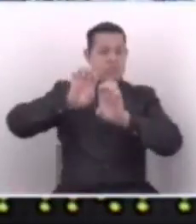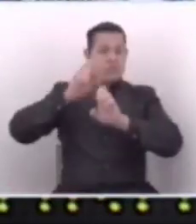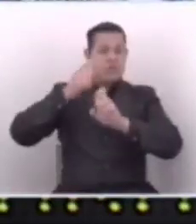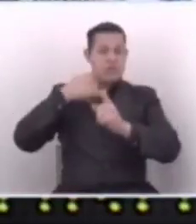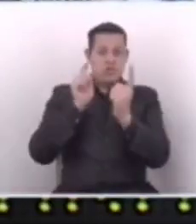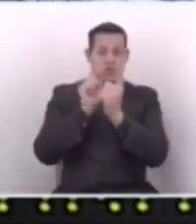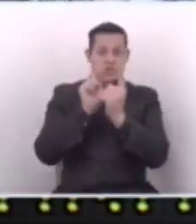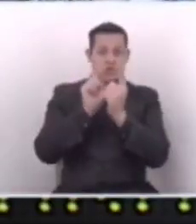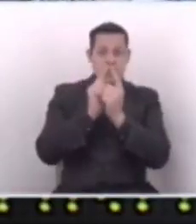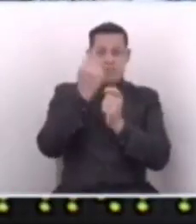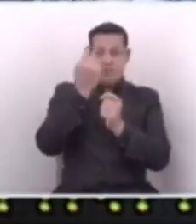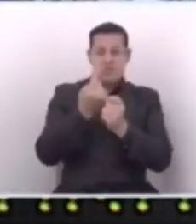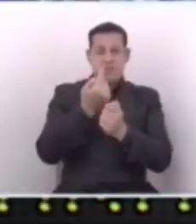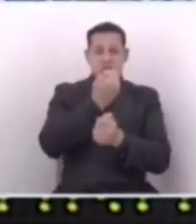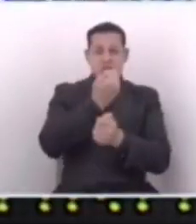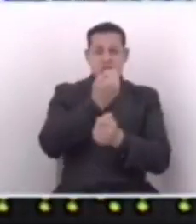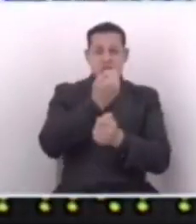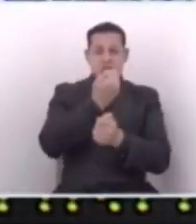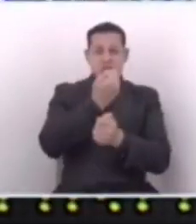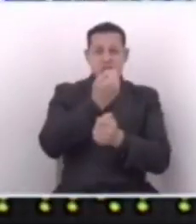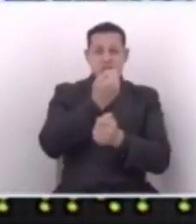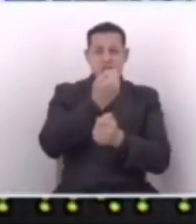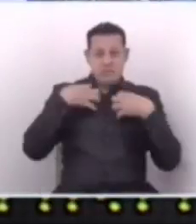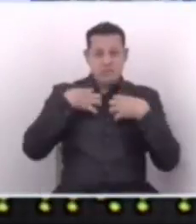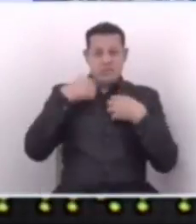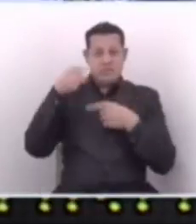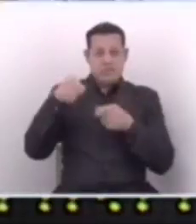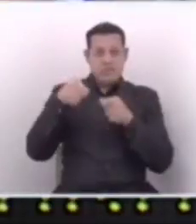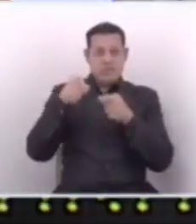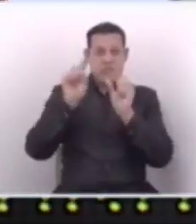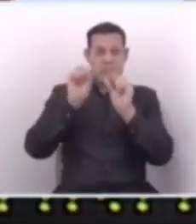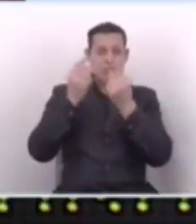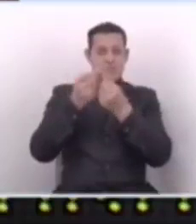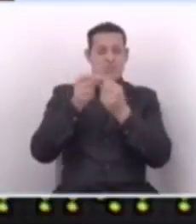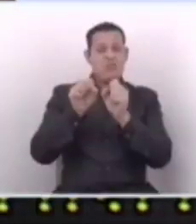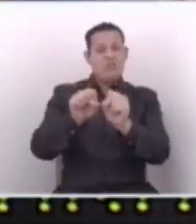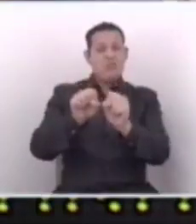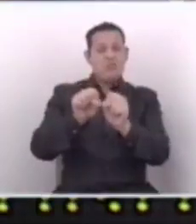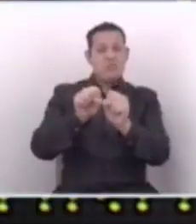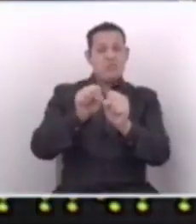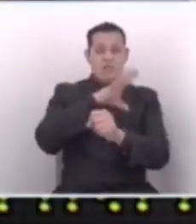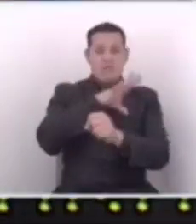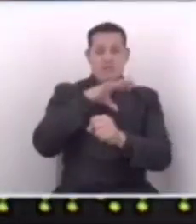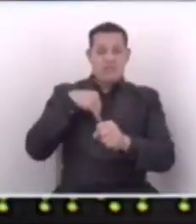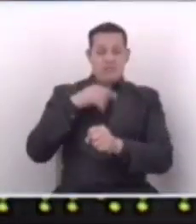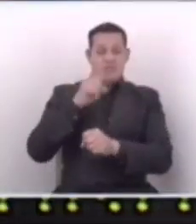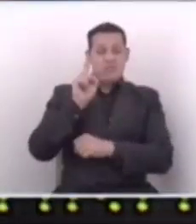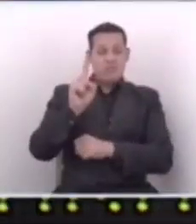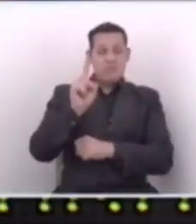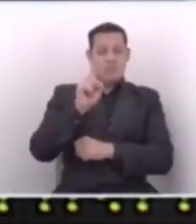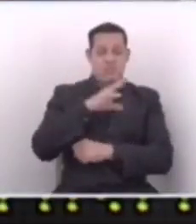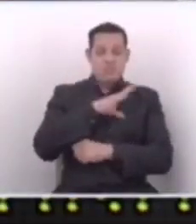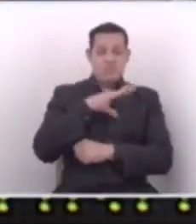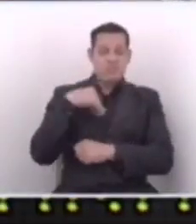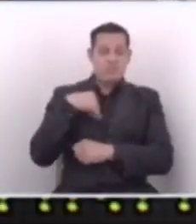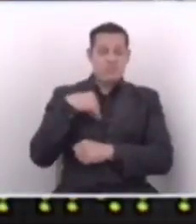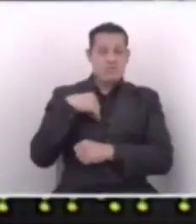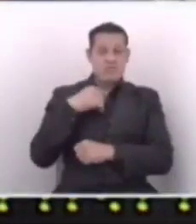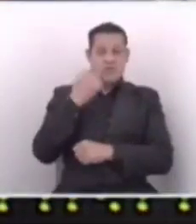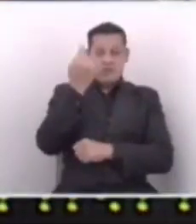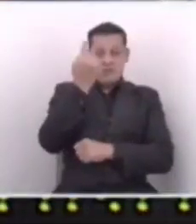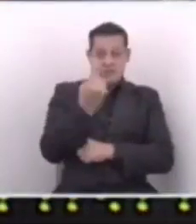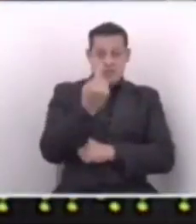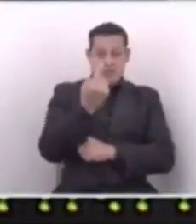Yo conocí a unas víctimas, a esas sobrevivientes de esa masacre. Es una familia. A